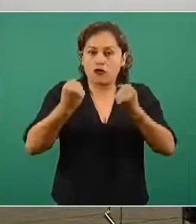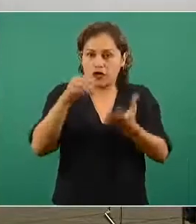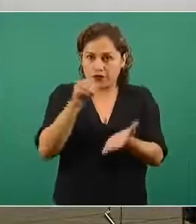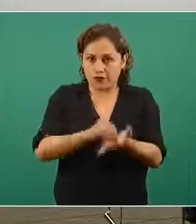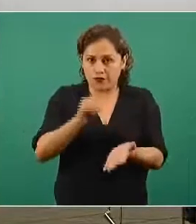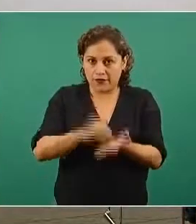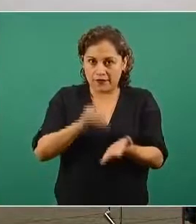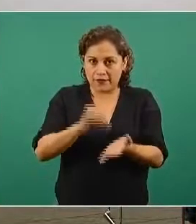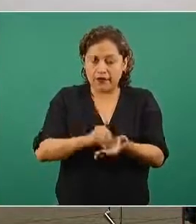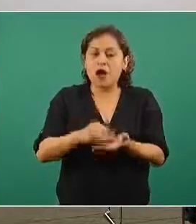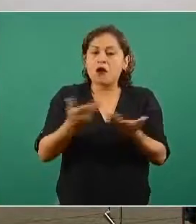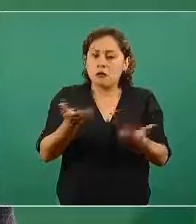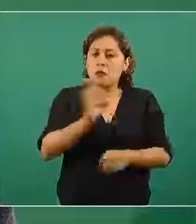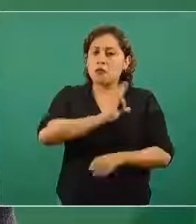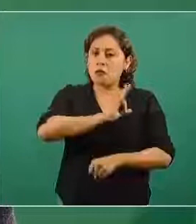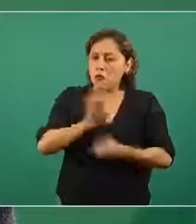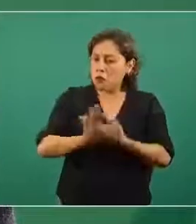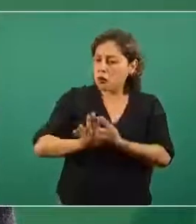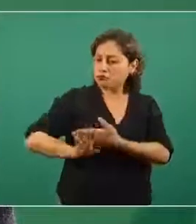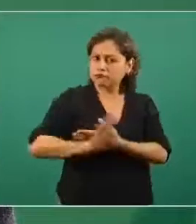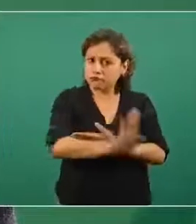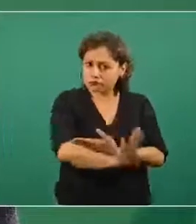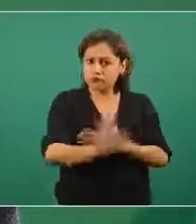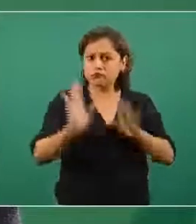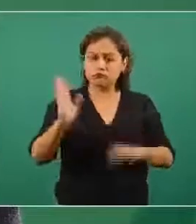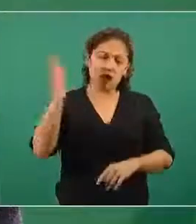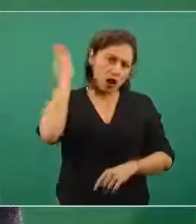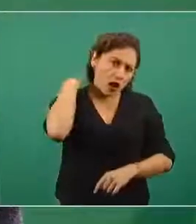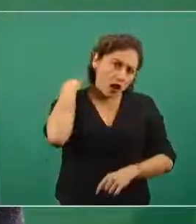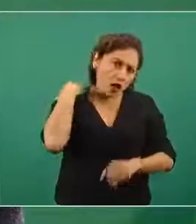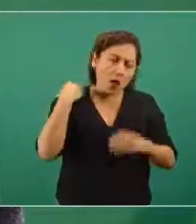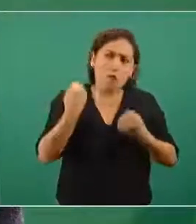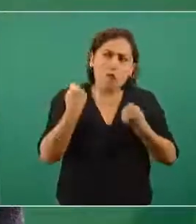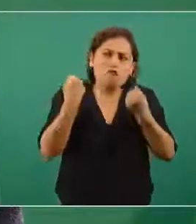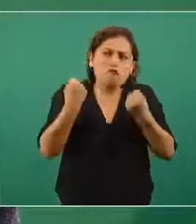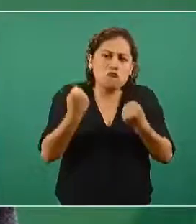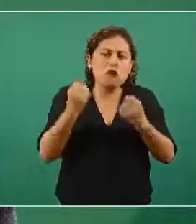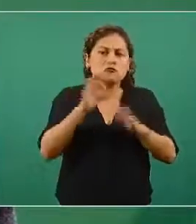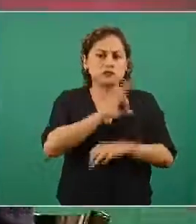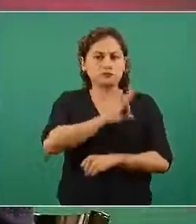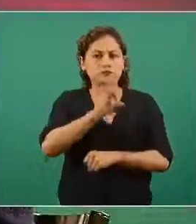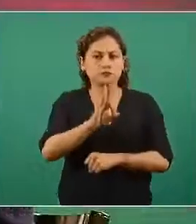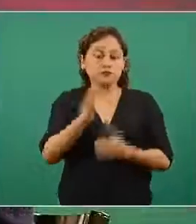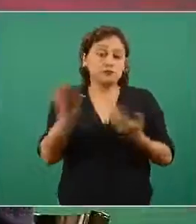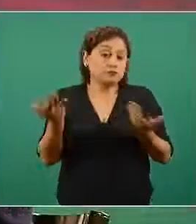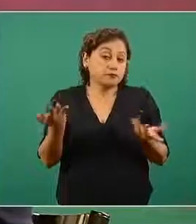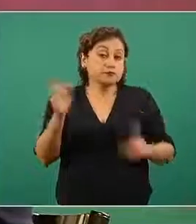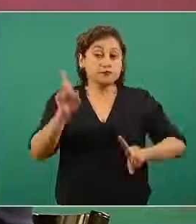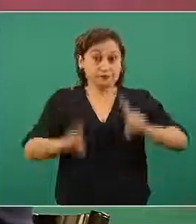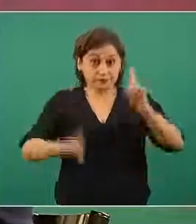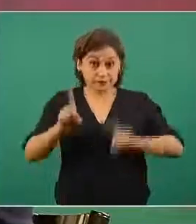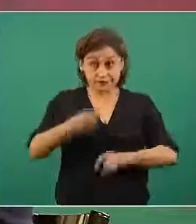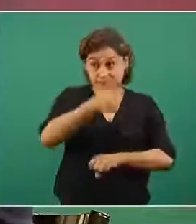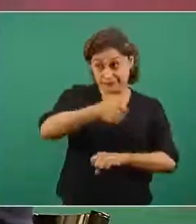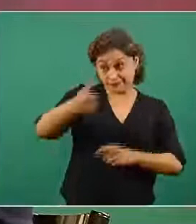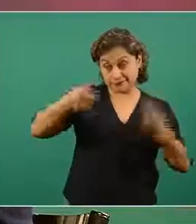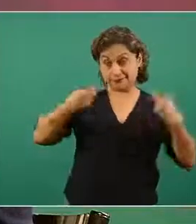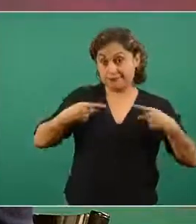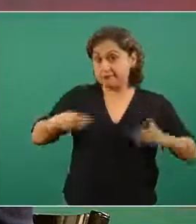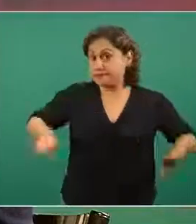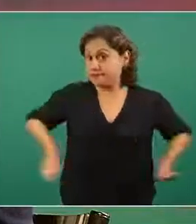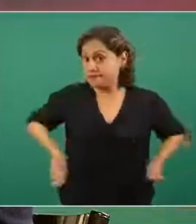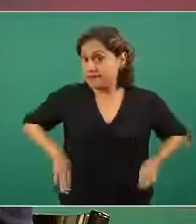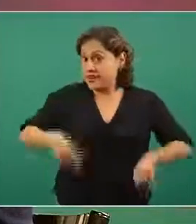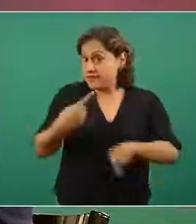afectación de las capacidades pulmonares, ¿no? Entonces, si el problema está contenido, es decir,